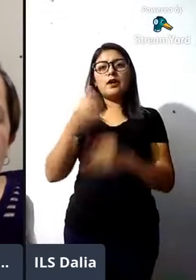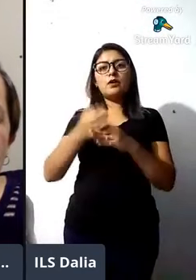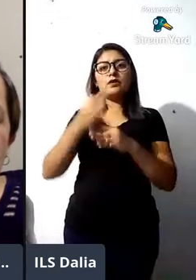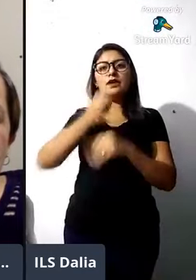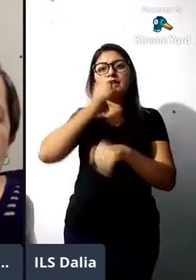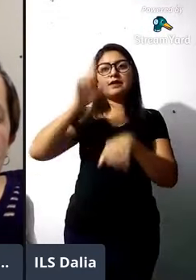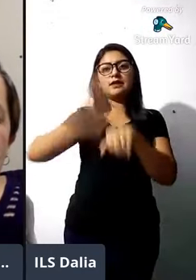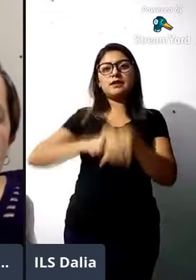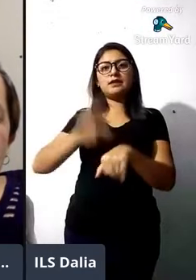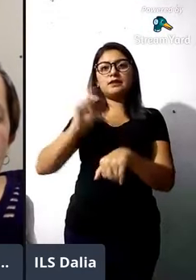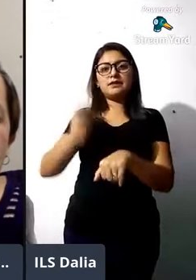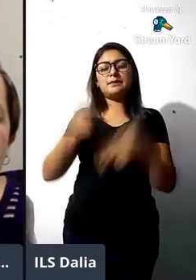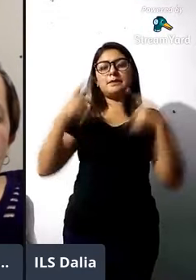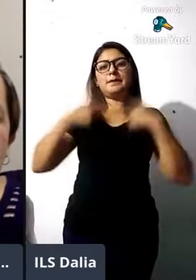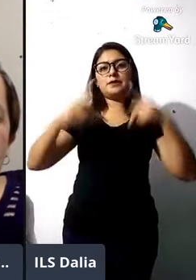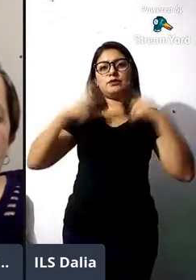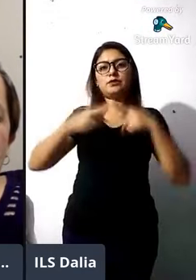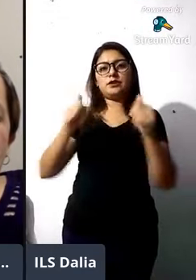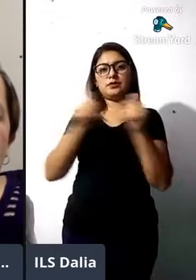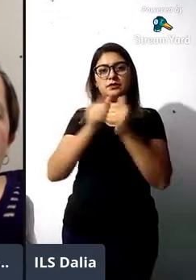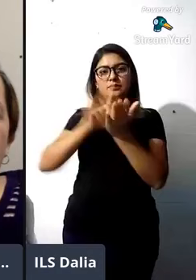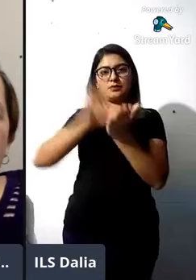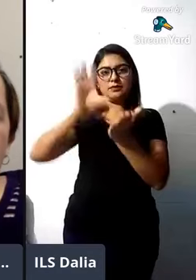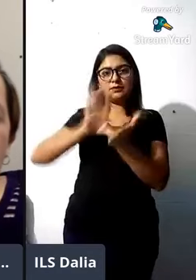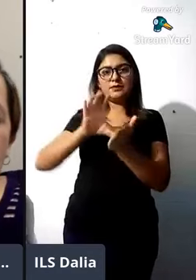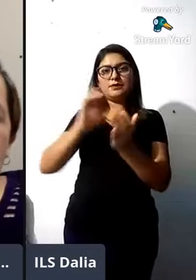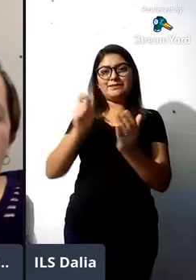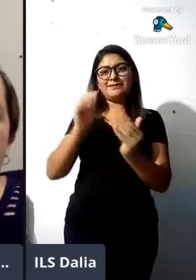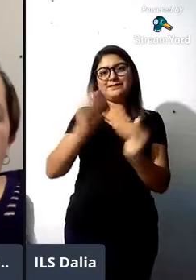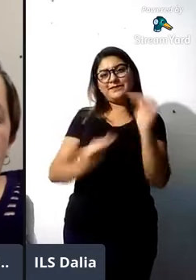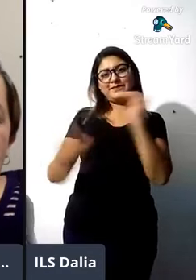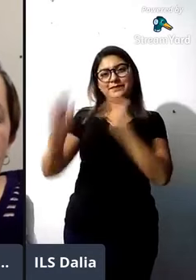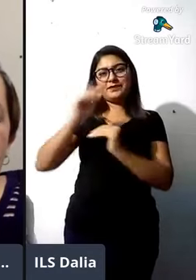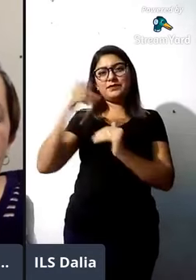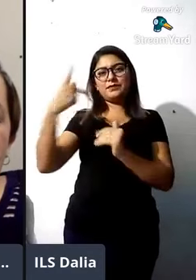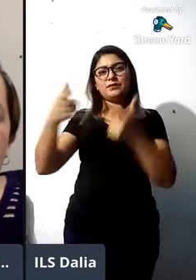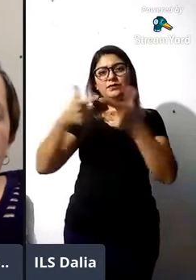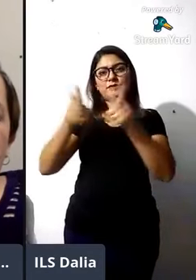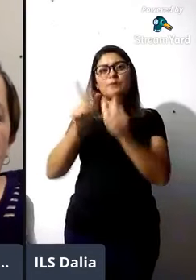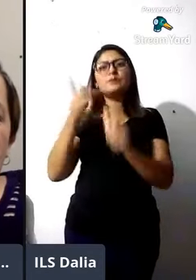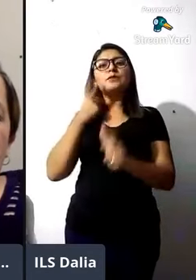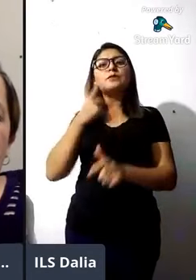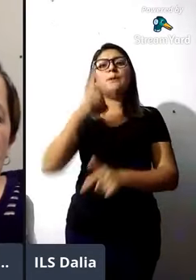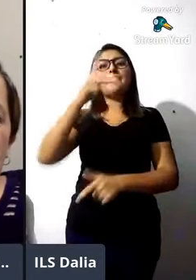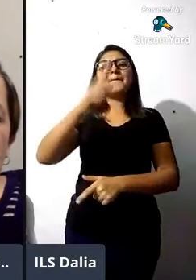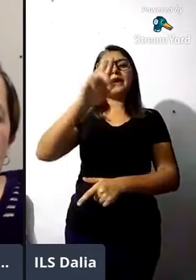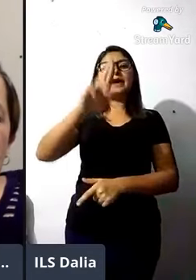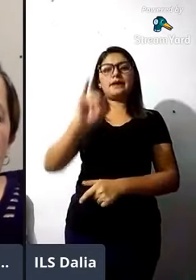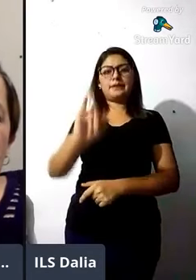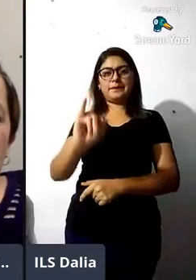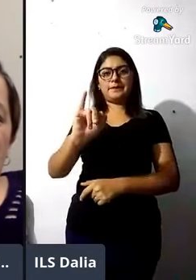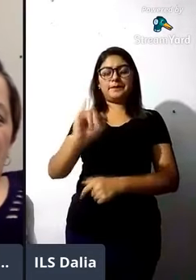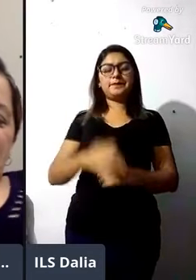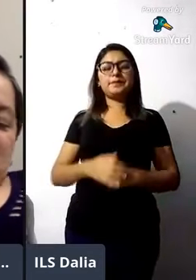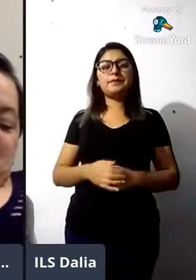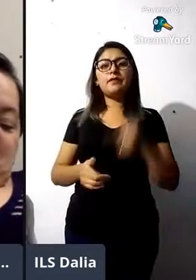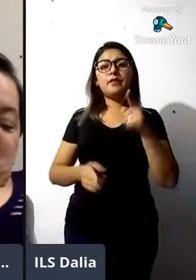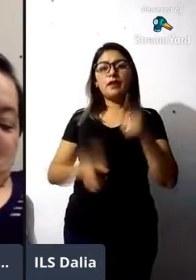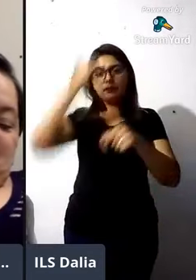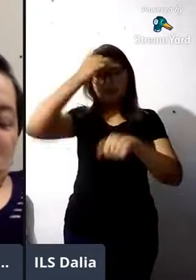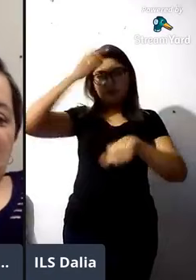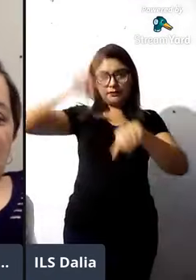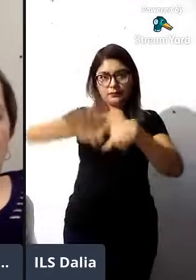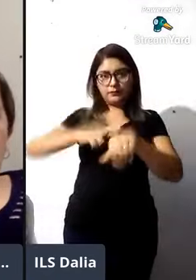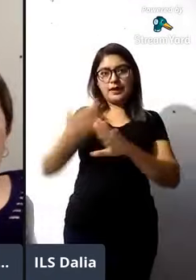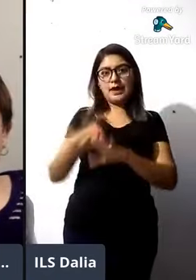Discapacidad del Comité Ejecutivo Nacional del Partido Revolucionario Institucional. Es directora o fue